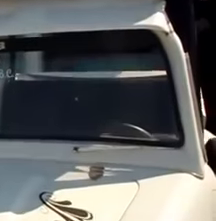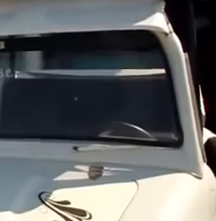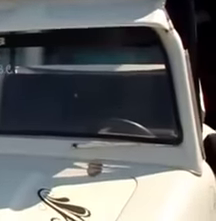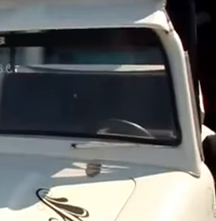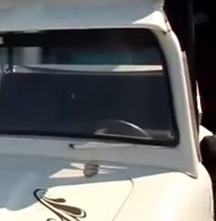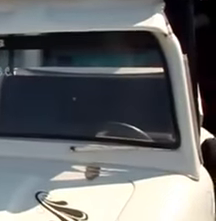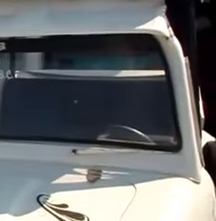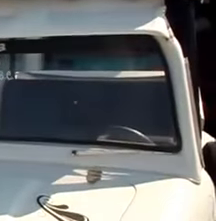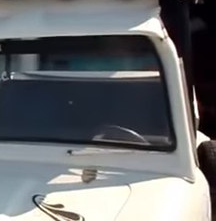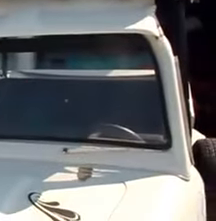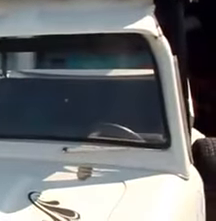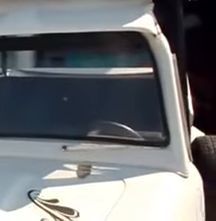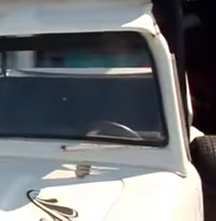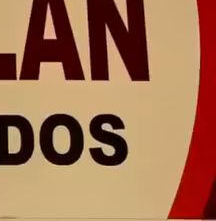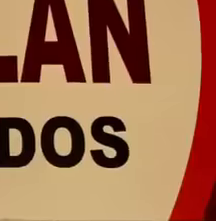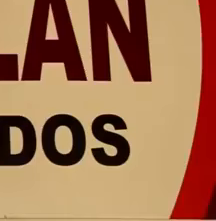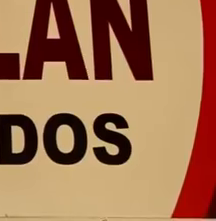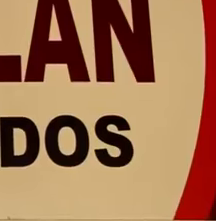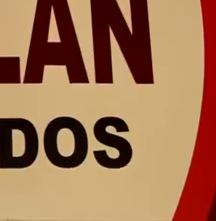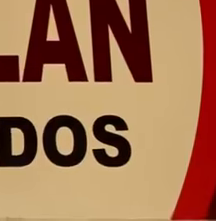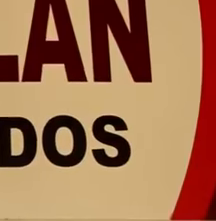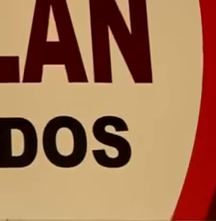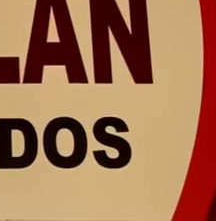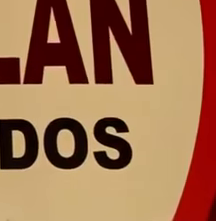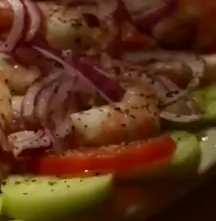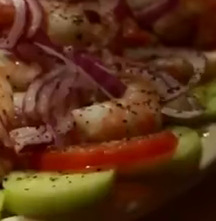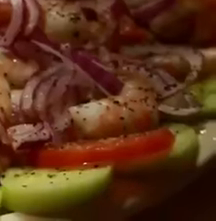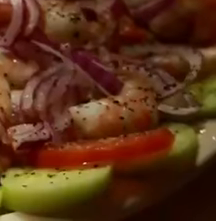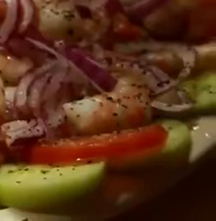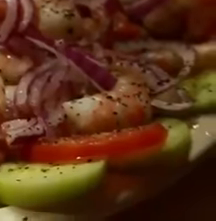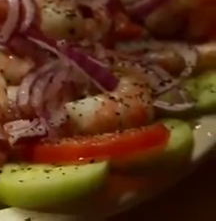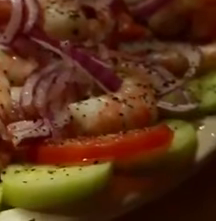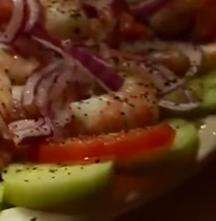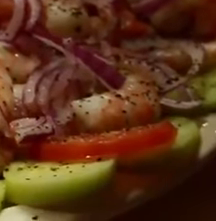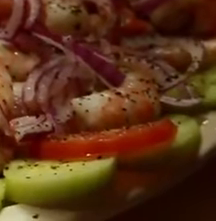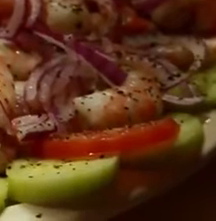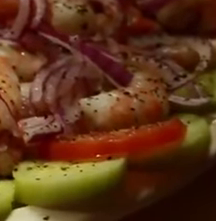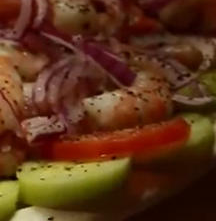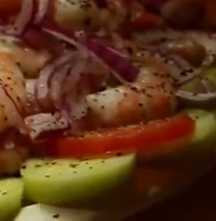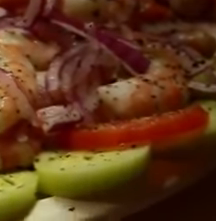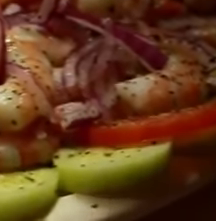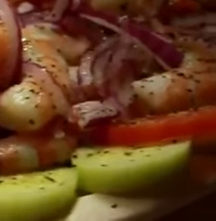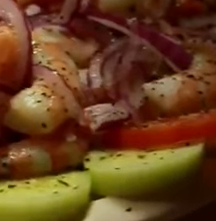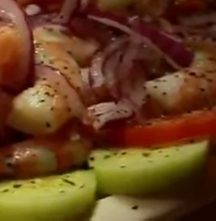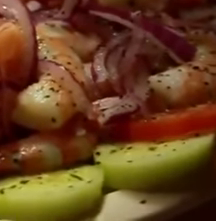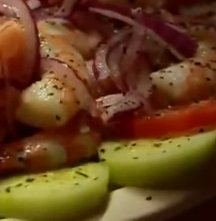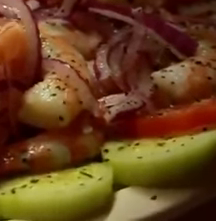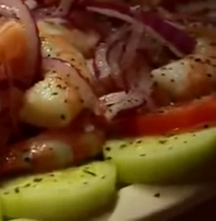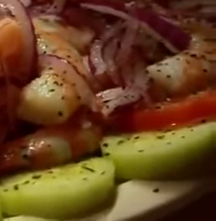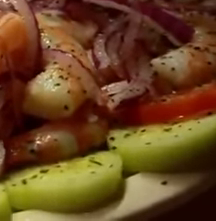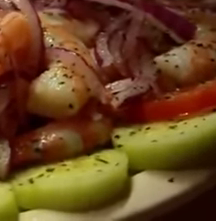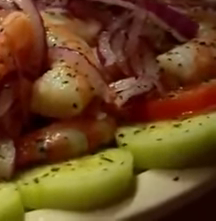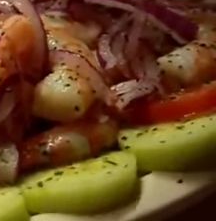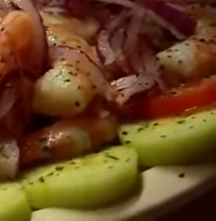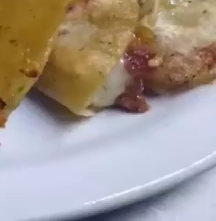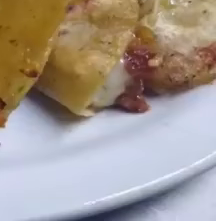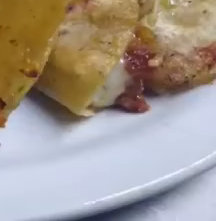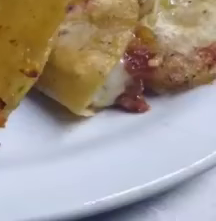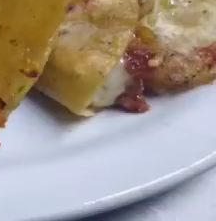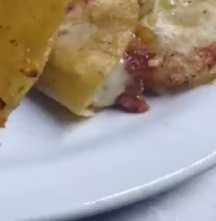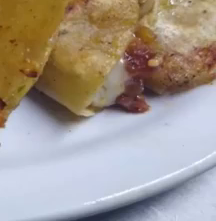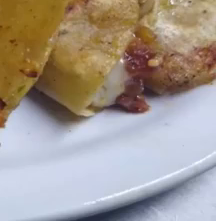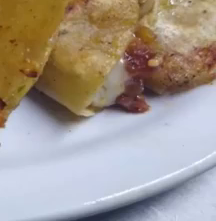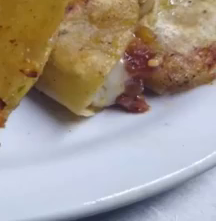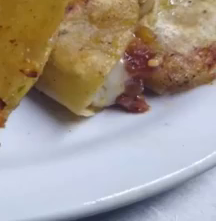en Coctelería Mazatlán, donde le brindamos platillos fríos y calientes. Tenemos para usted camarones rancheros, quesadillas